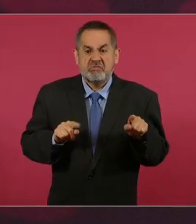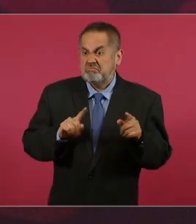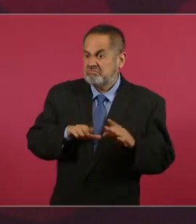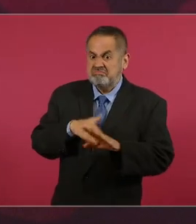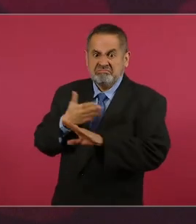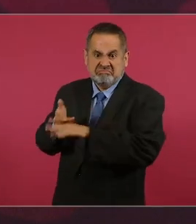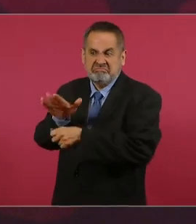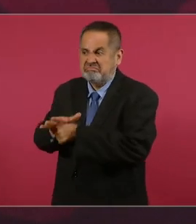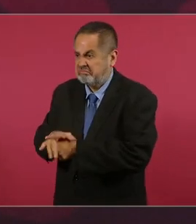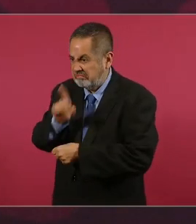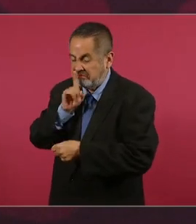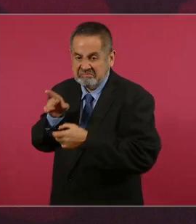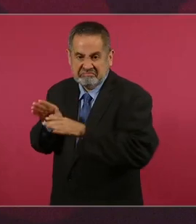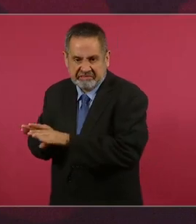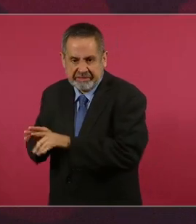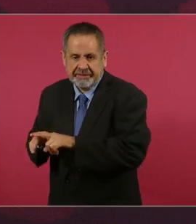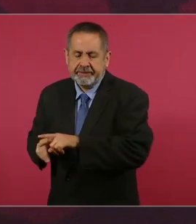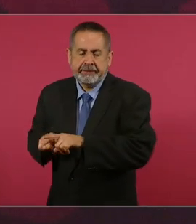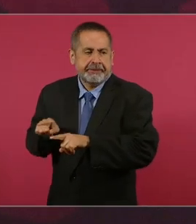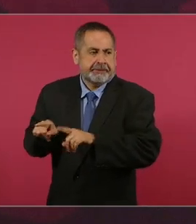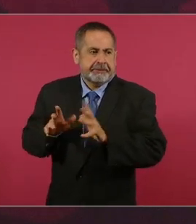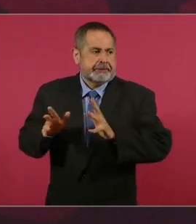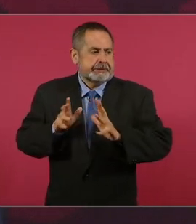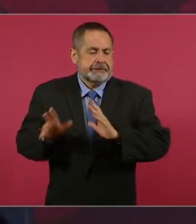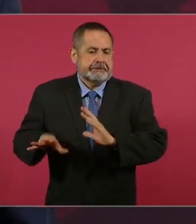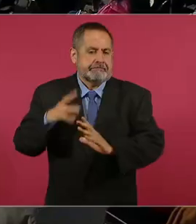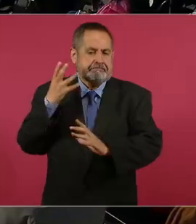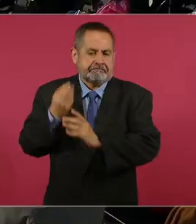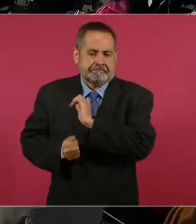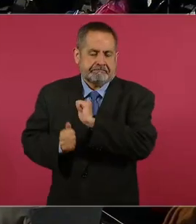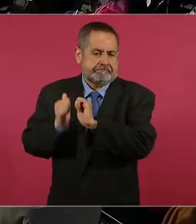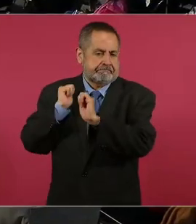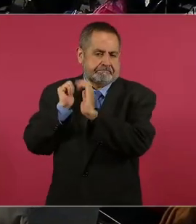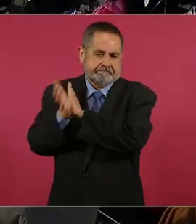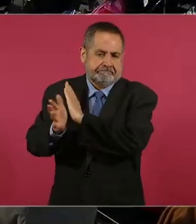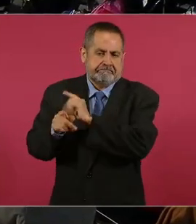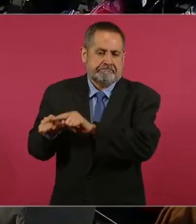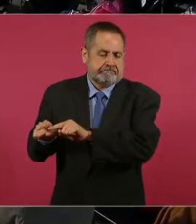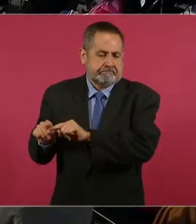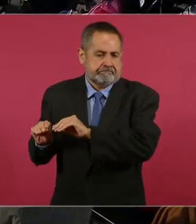censura, se tuvo que ir